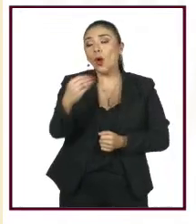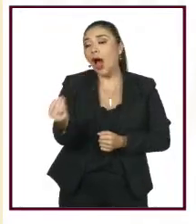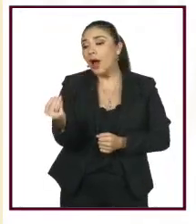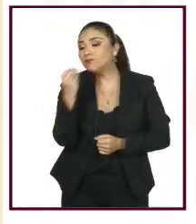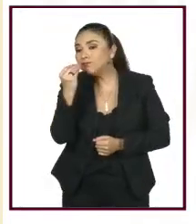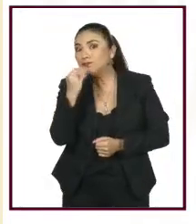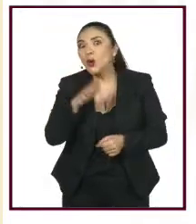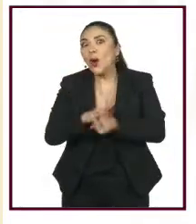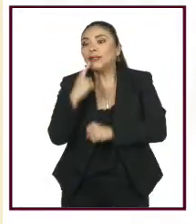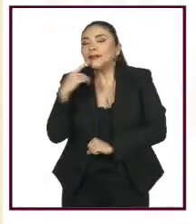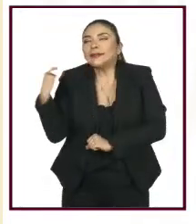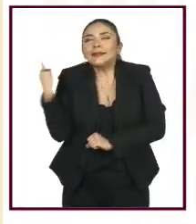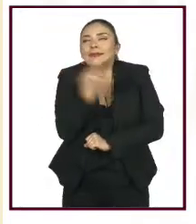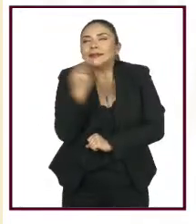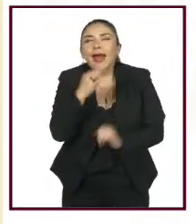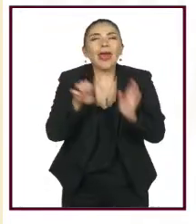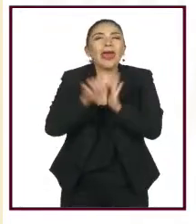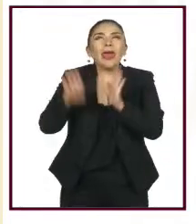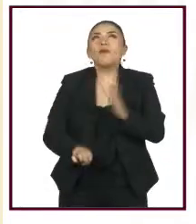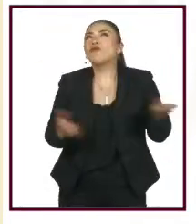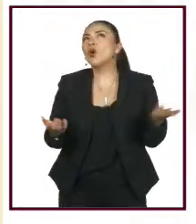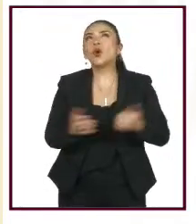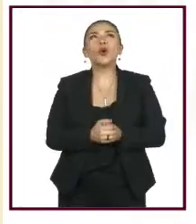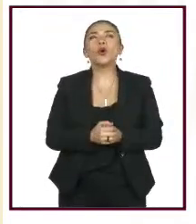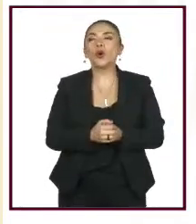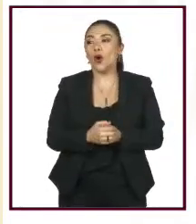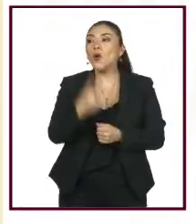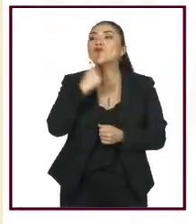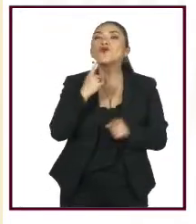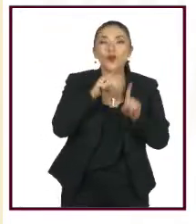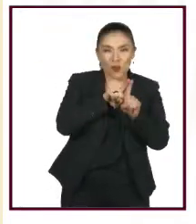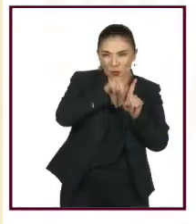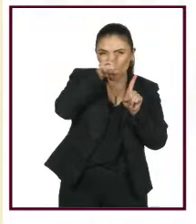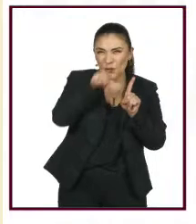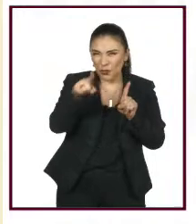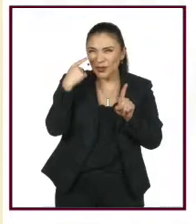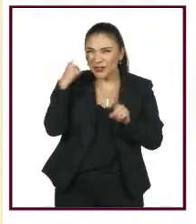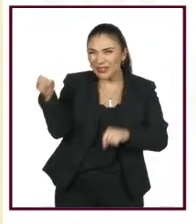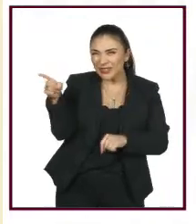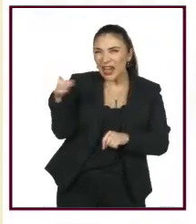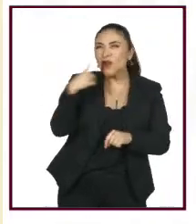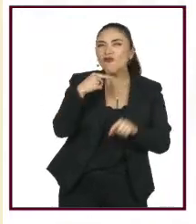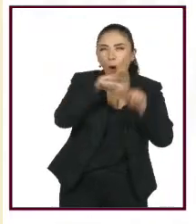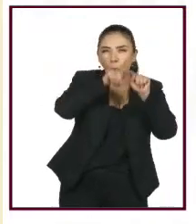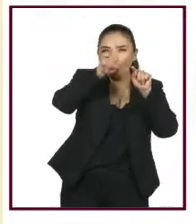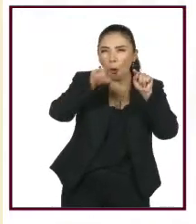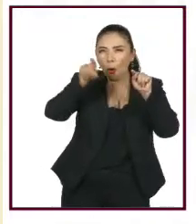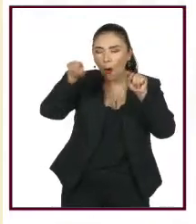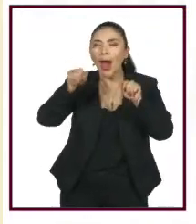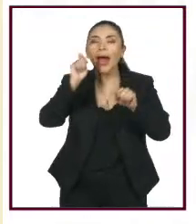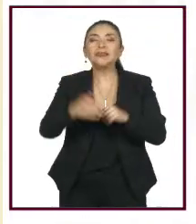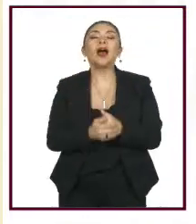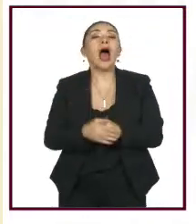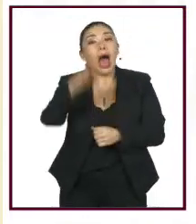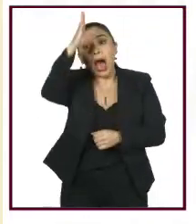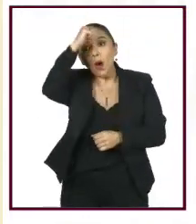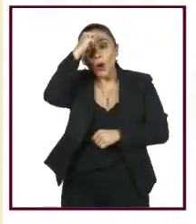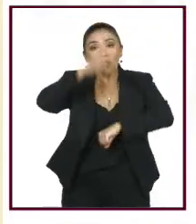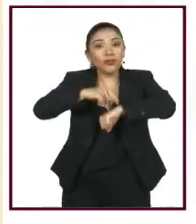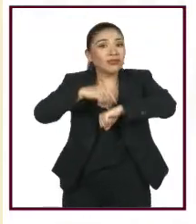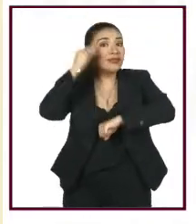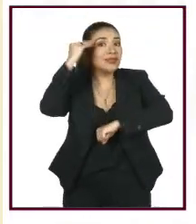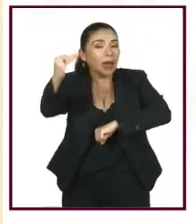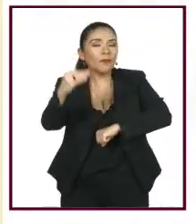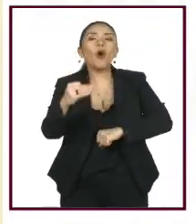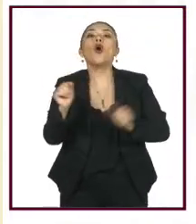alimento que nos gusta, como por ejemplo aquí vemos la línea roja, ahí vemos esta liberación de acuerdo al tiempo de dopamina